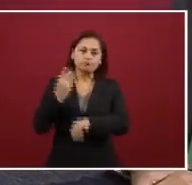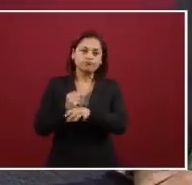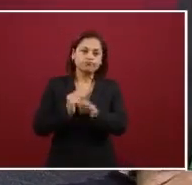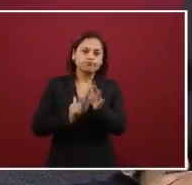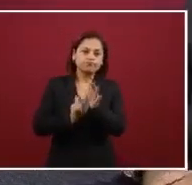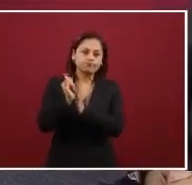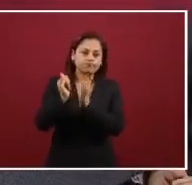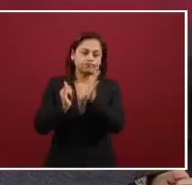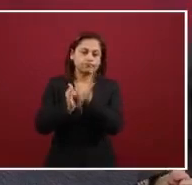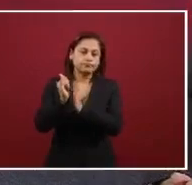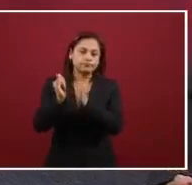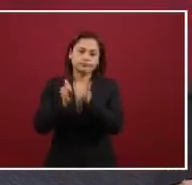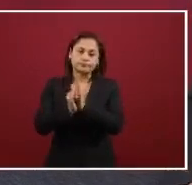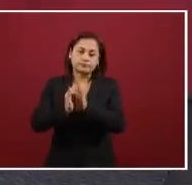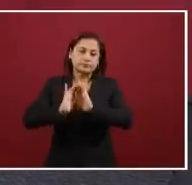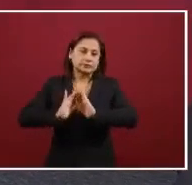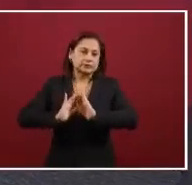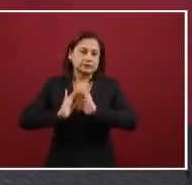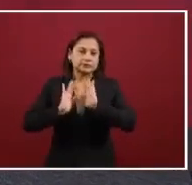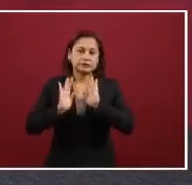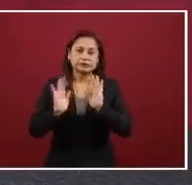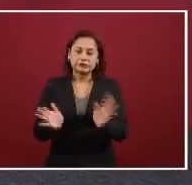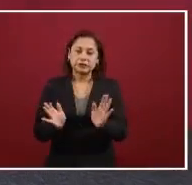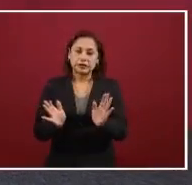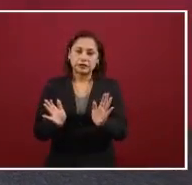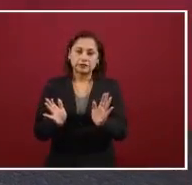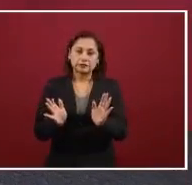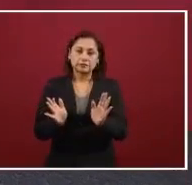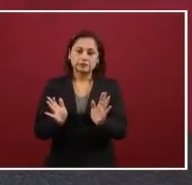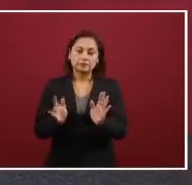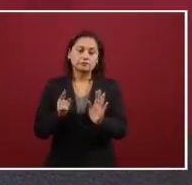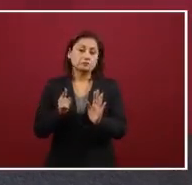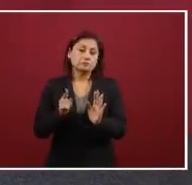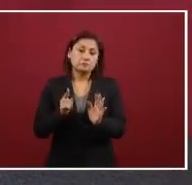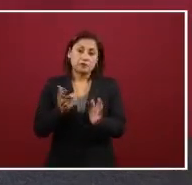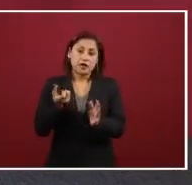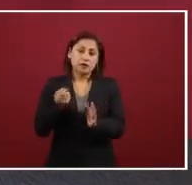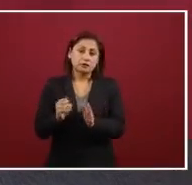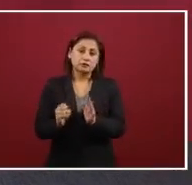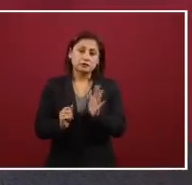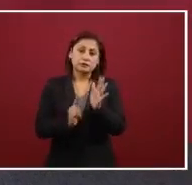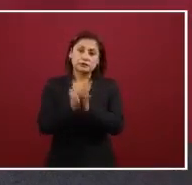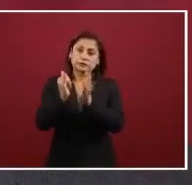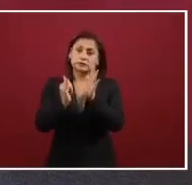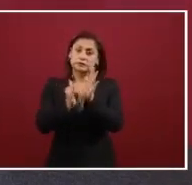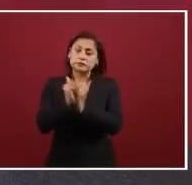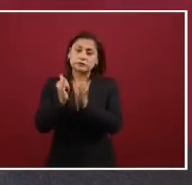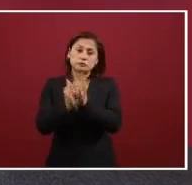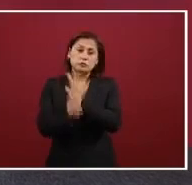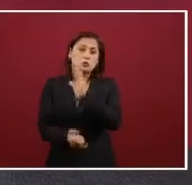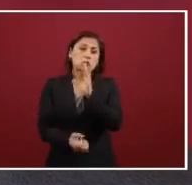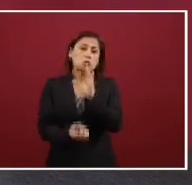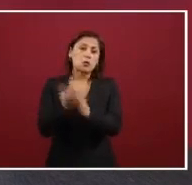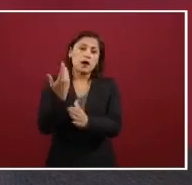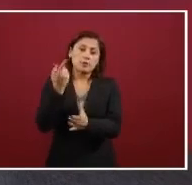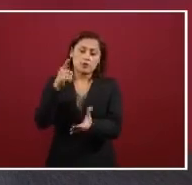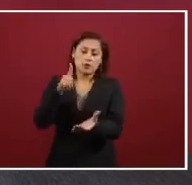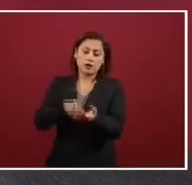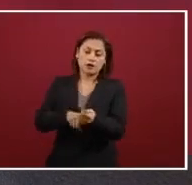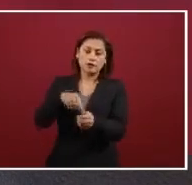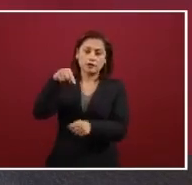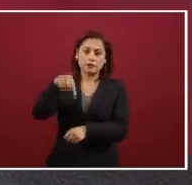ya con una construcción, vamos a decir, moderna dentro del palacio.